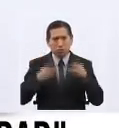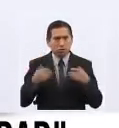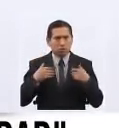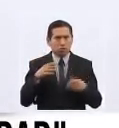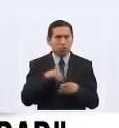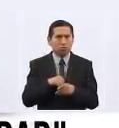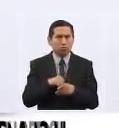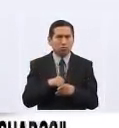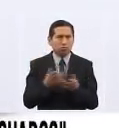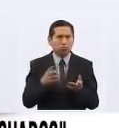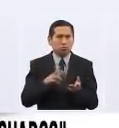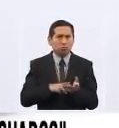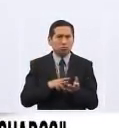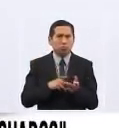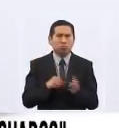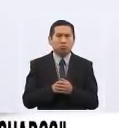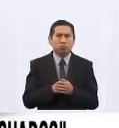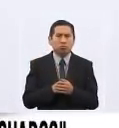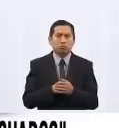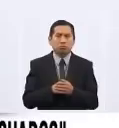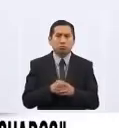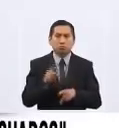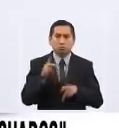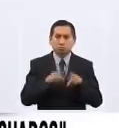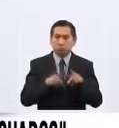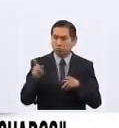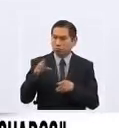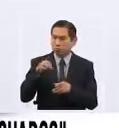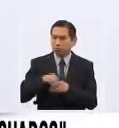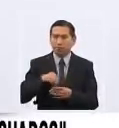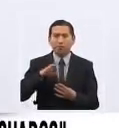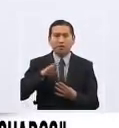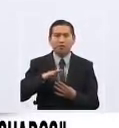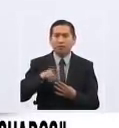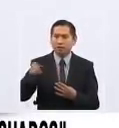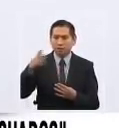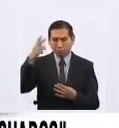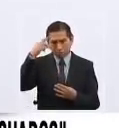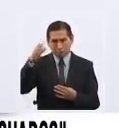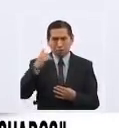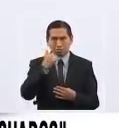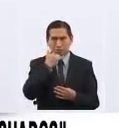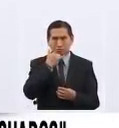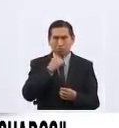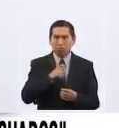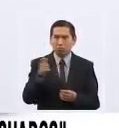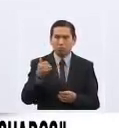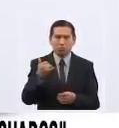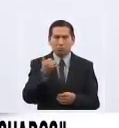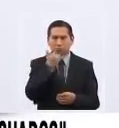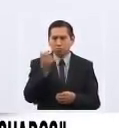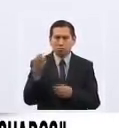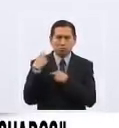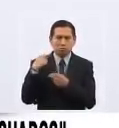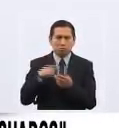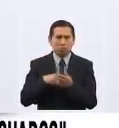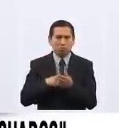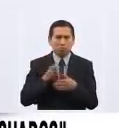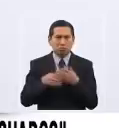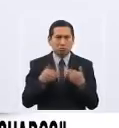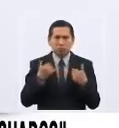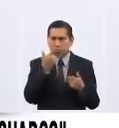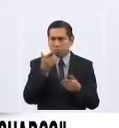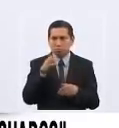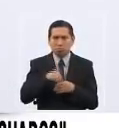viendo lo que es la gente que está dentro de la embajada mexicana, las responsabilidades que se les atribuyen y de las que